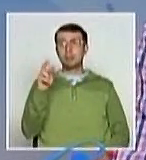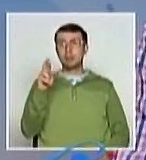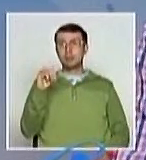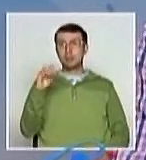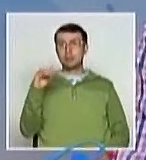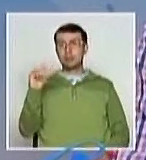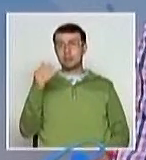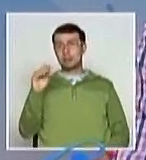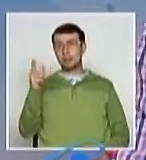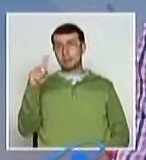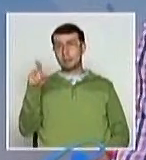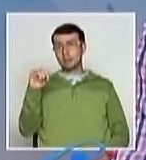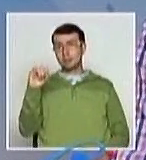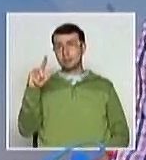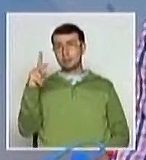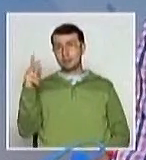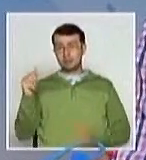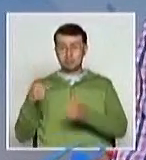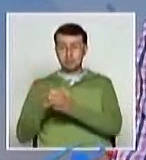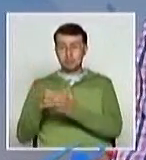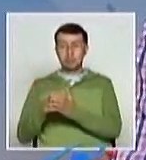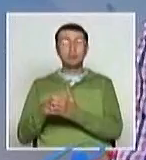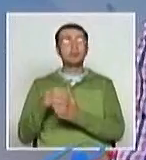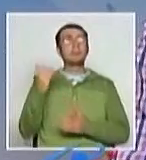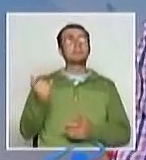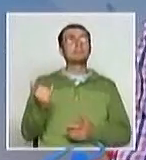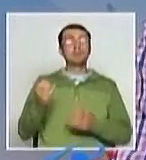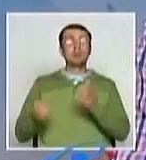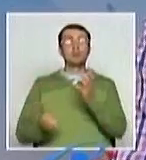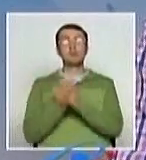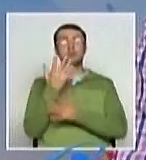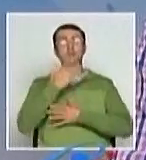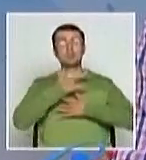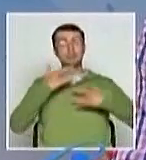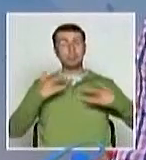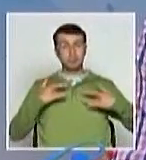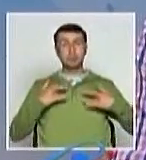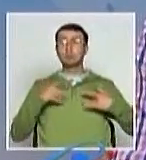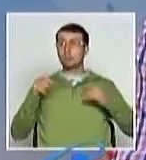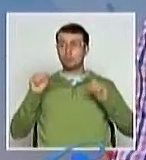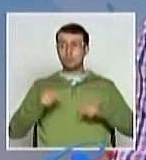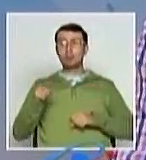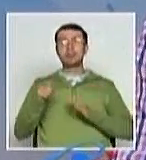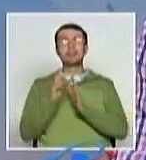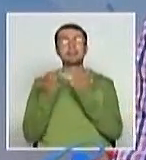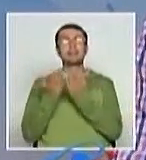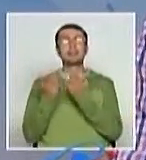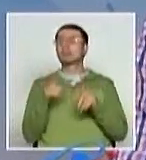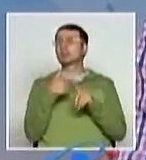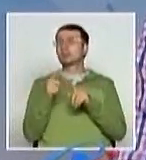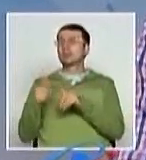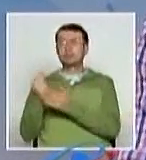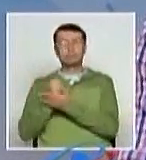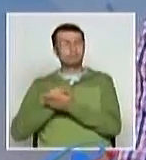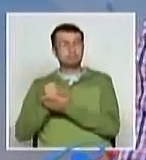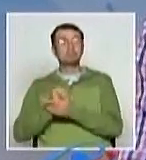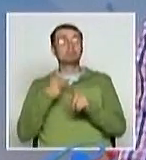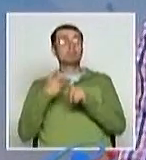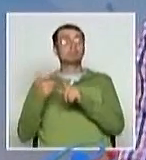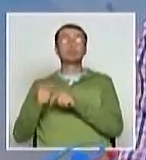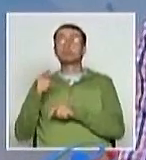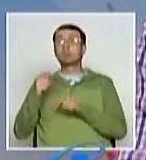flor de la salud en iag para que ustedes puedan tener estos libros Y también todos los productos ustedes pueden